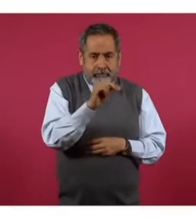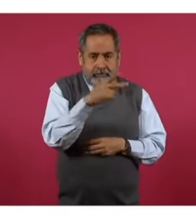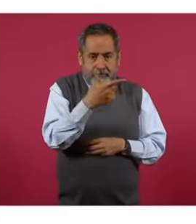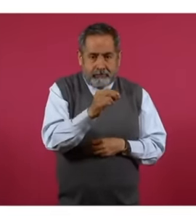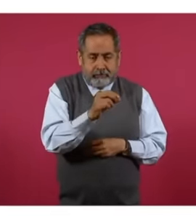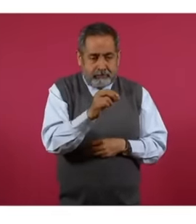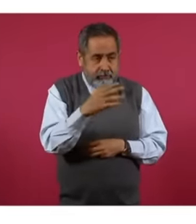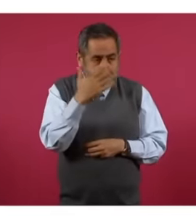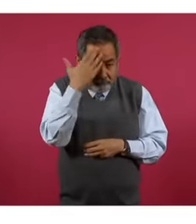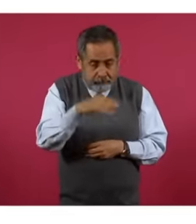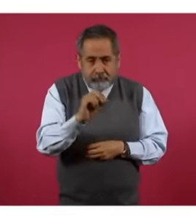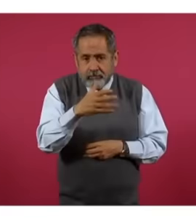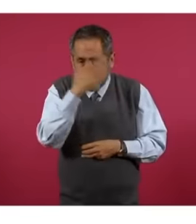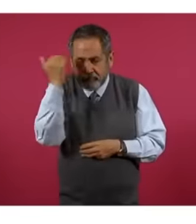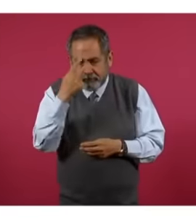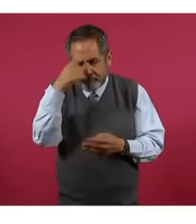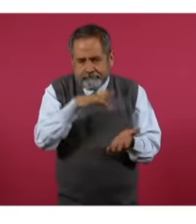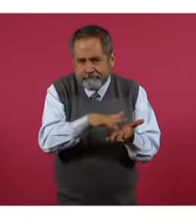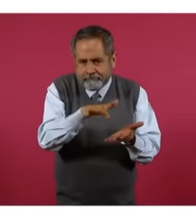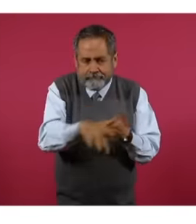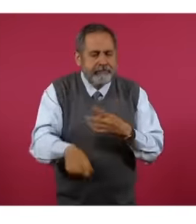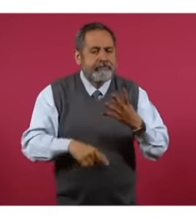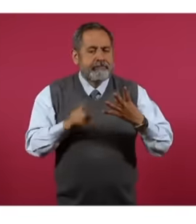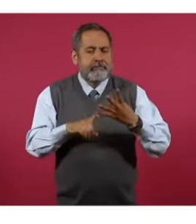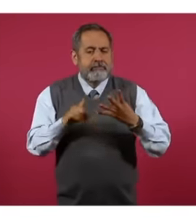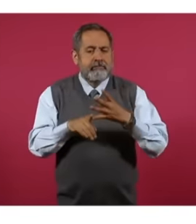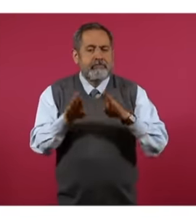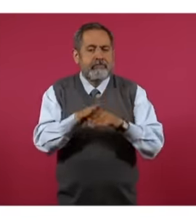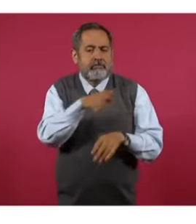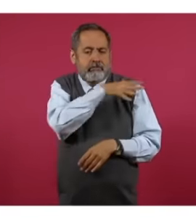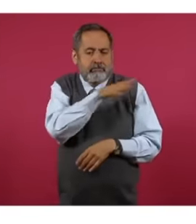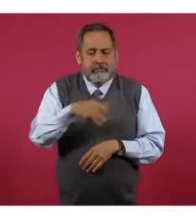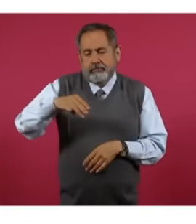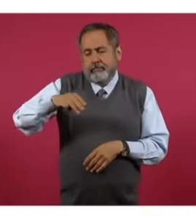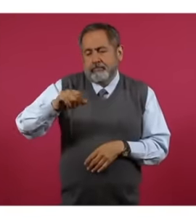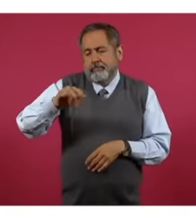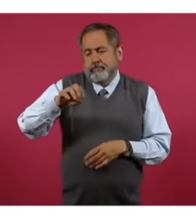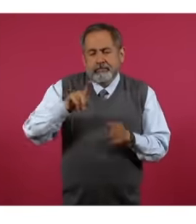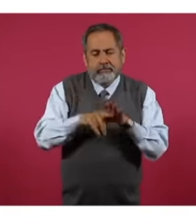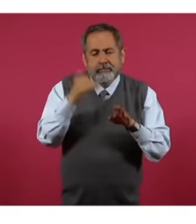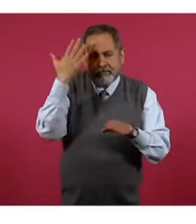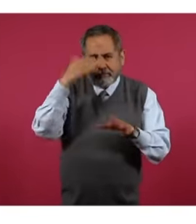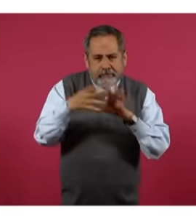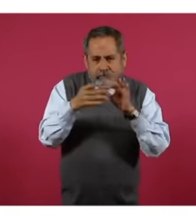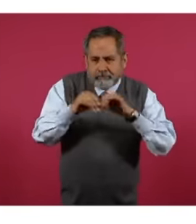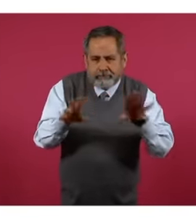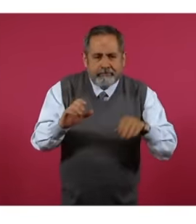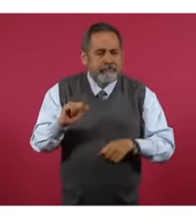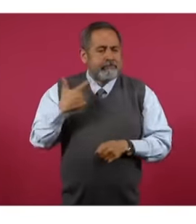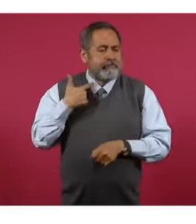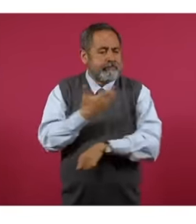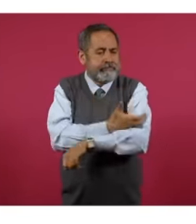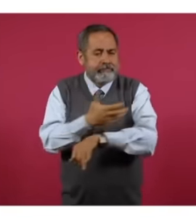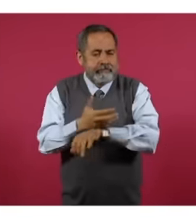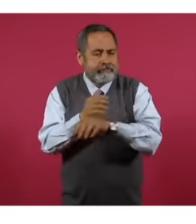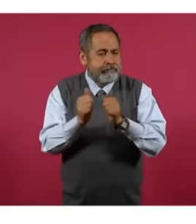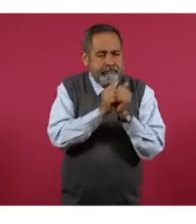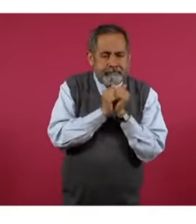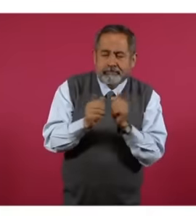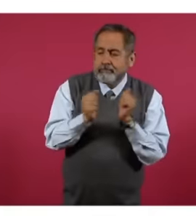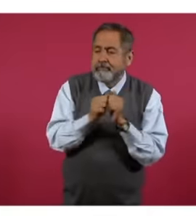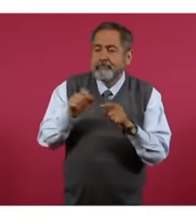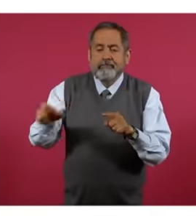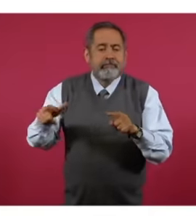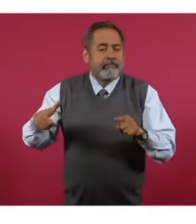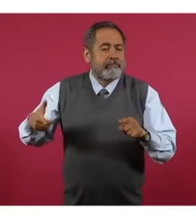la Fiscalía? Cuatro, ¿cómo respondió el general Martínez a la información sobre su ex colaborador de la campaña del presidente